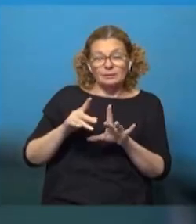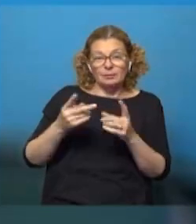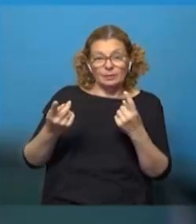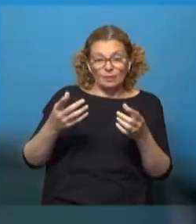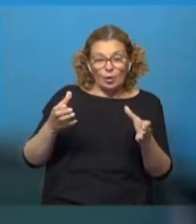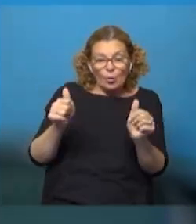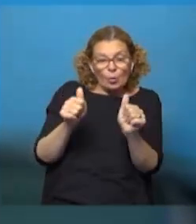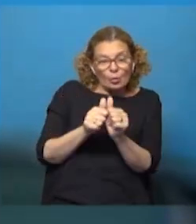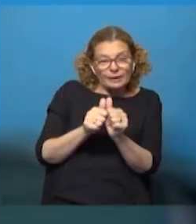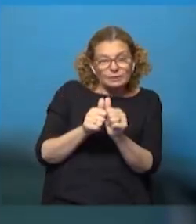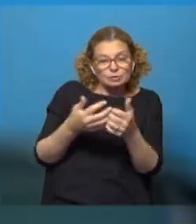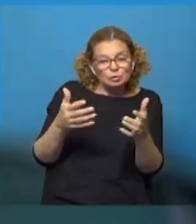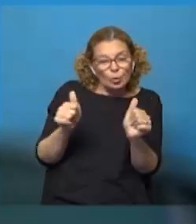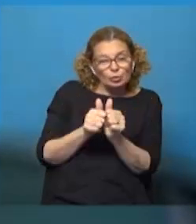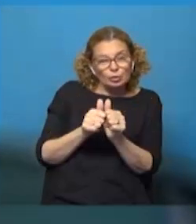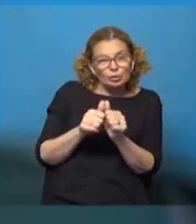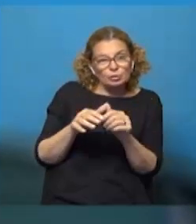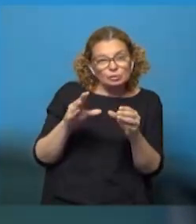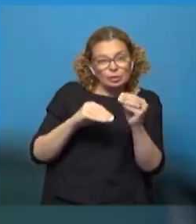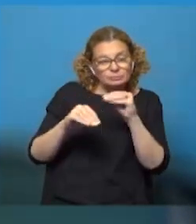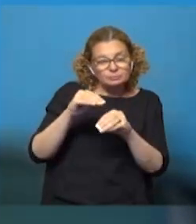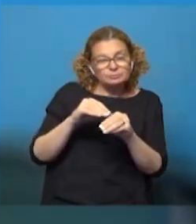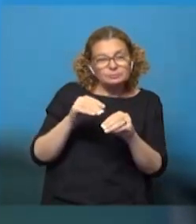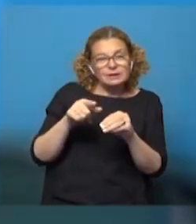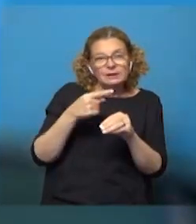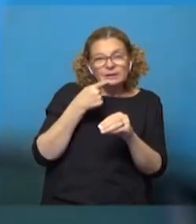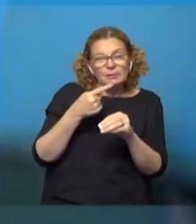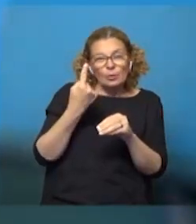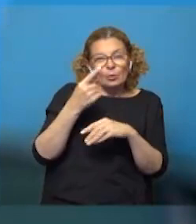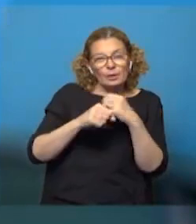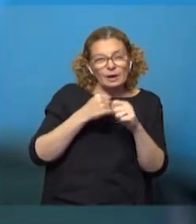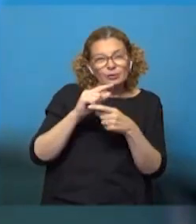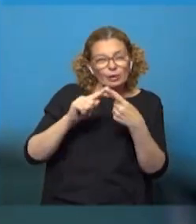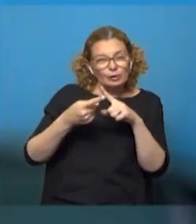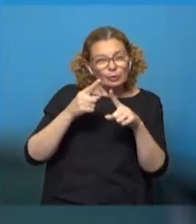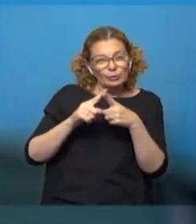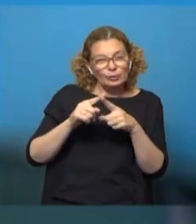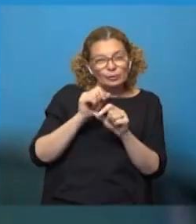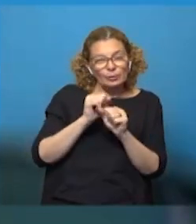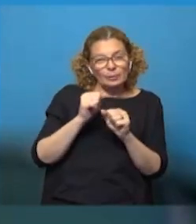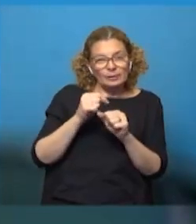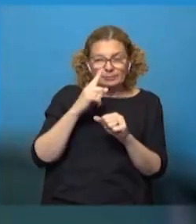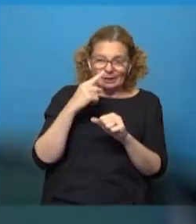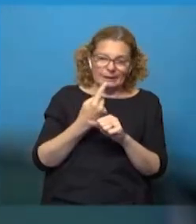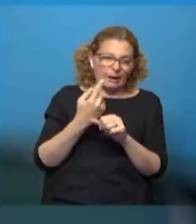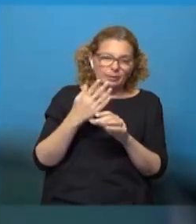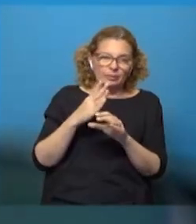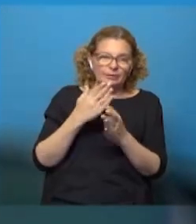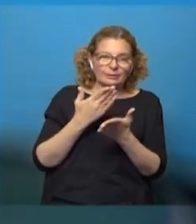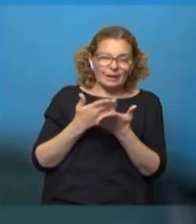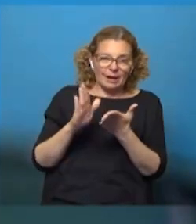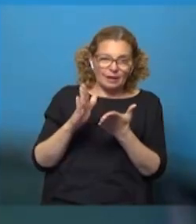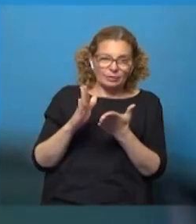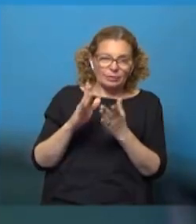que unificar todo eso Entonces se unificó todo eso y ahí digamos claro fue un año de discusiones no no se puede hacer entomatadas se eliminaron